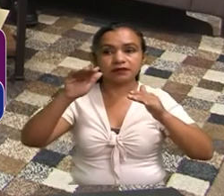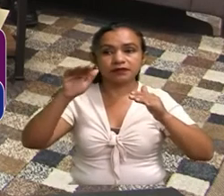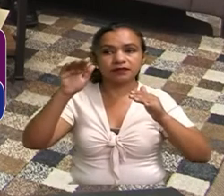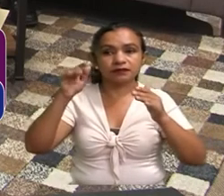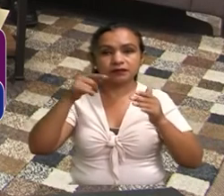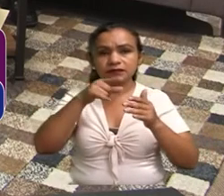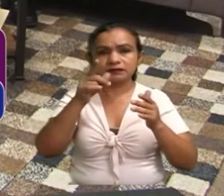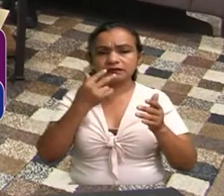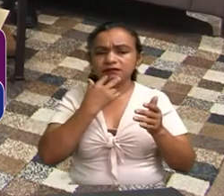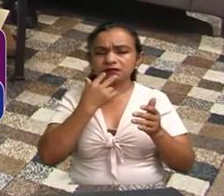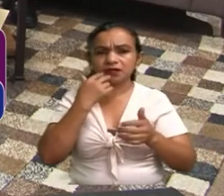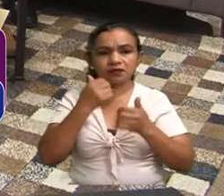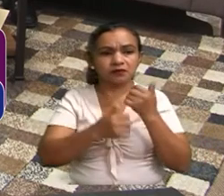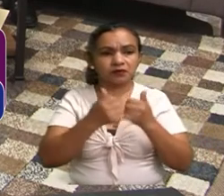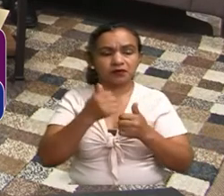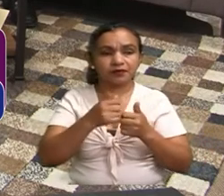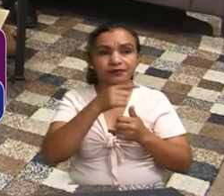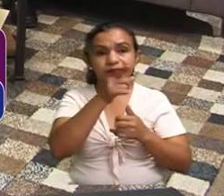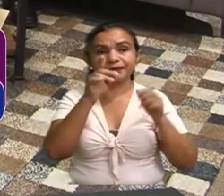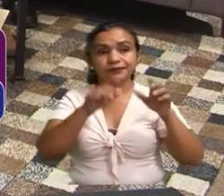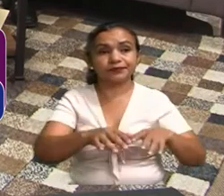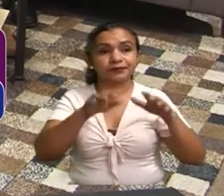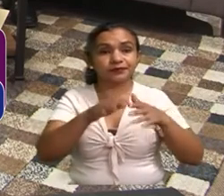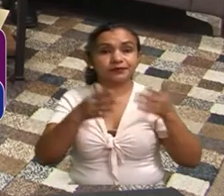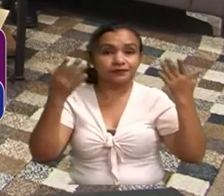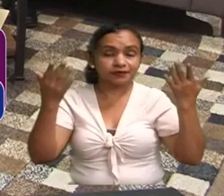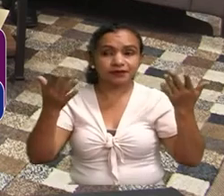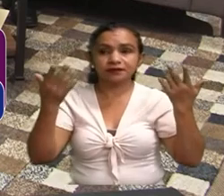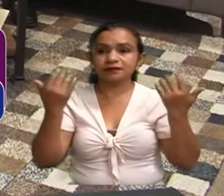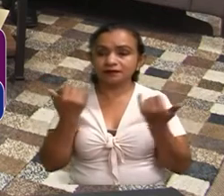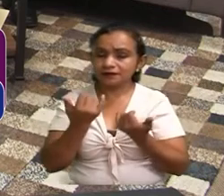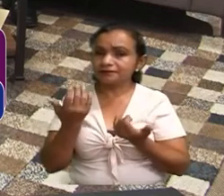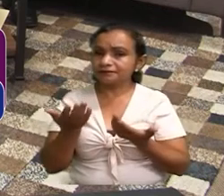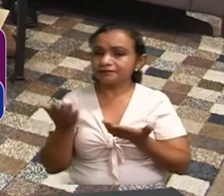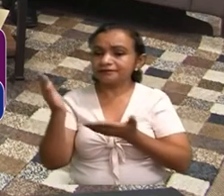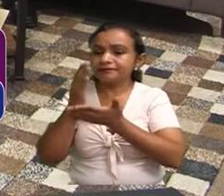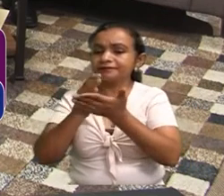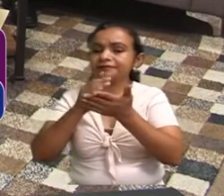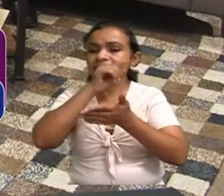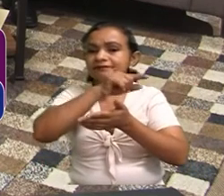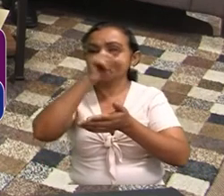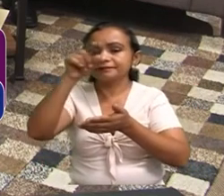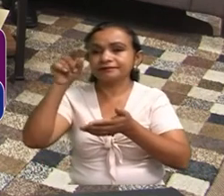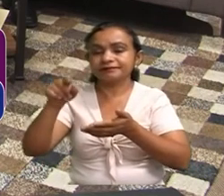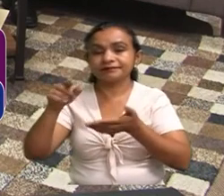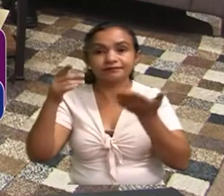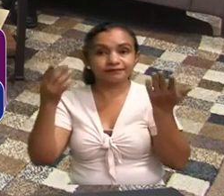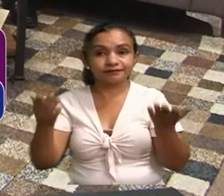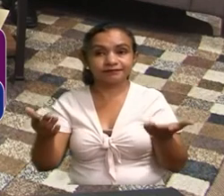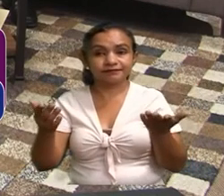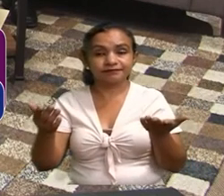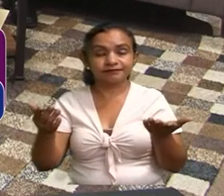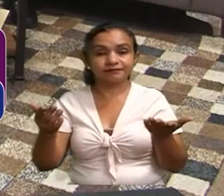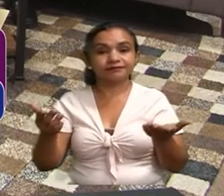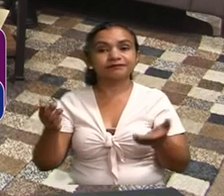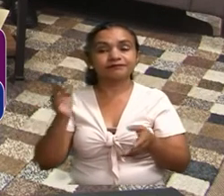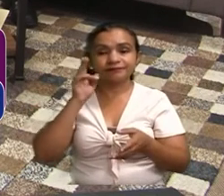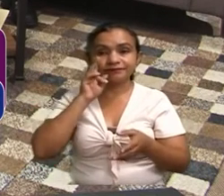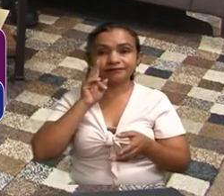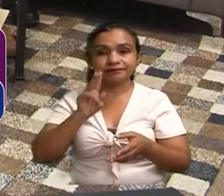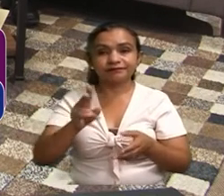ustedes no tienen problema, nosotros aparentemente sí tenemos, pero lo tenemos resuelto. Y entonces tiene que ver